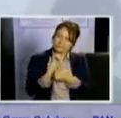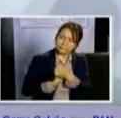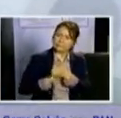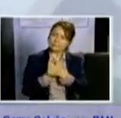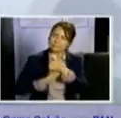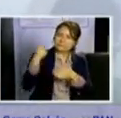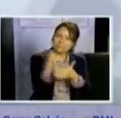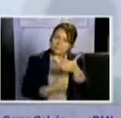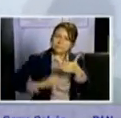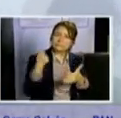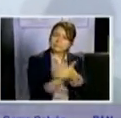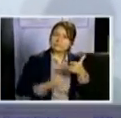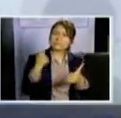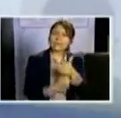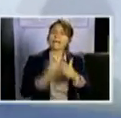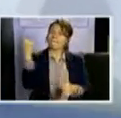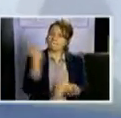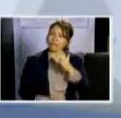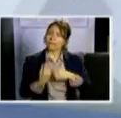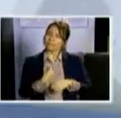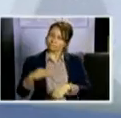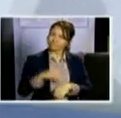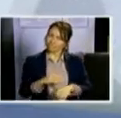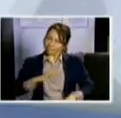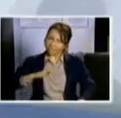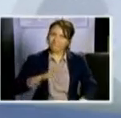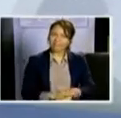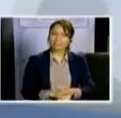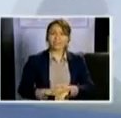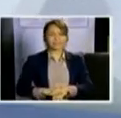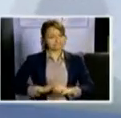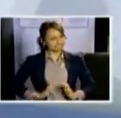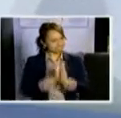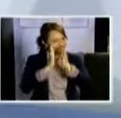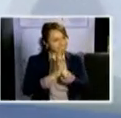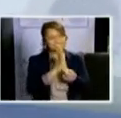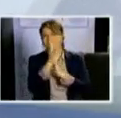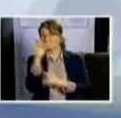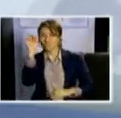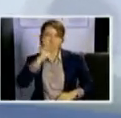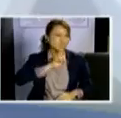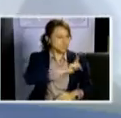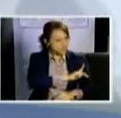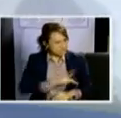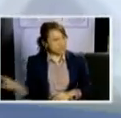género en el acuerdo. Muchísimas felicidades, doctor. De veras se lo agradecemos a todas las mujeres del mundo.